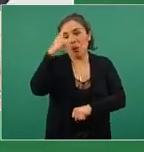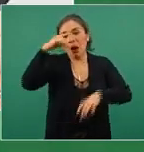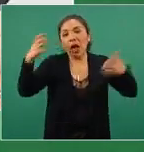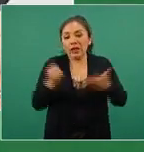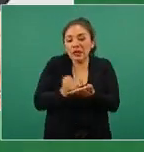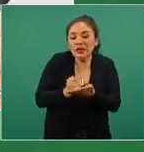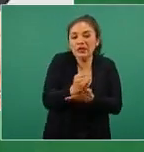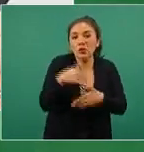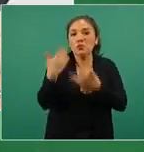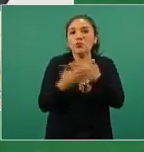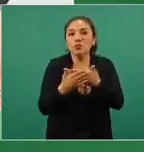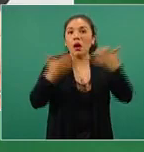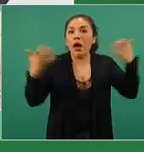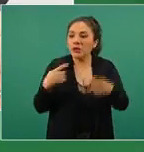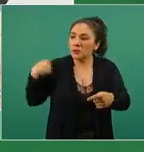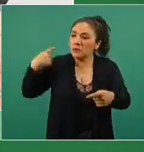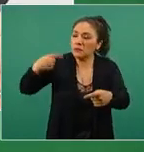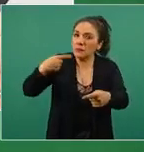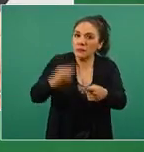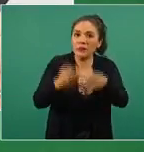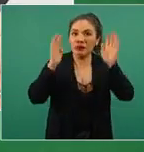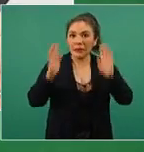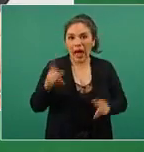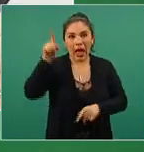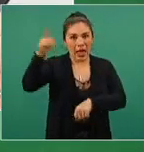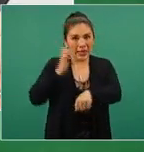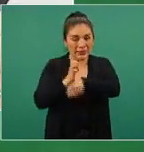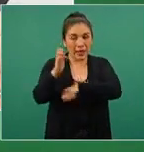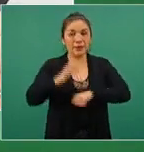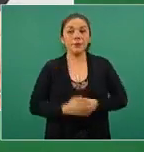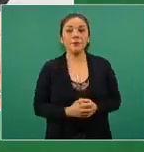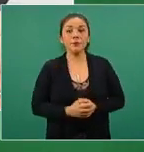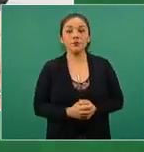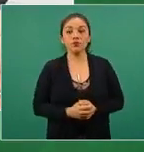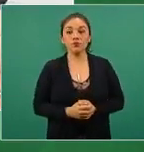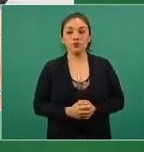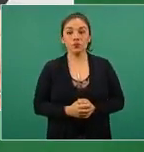de decisiones que se han llevado a cabo en el Estado.